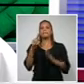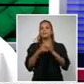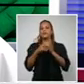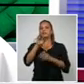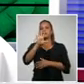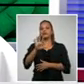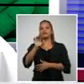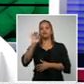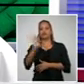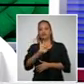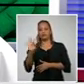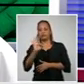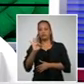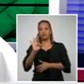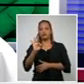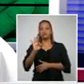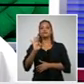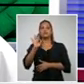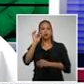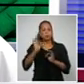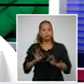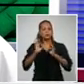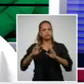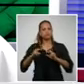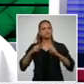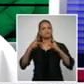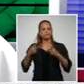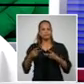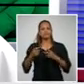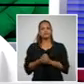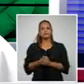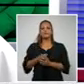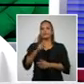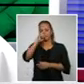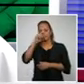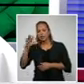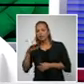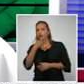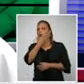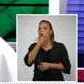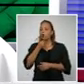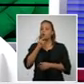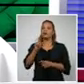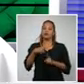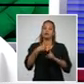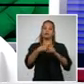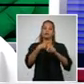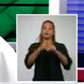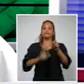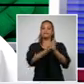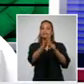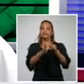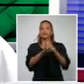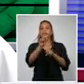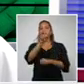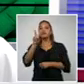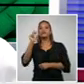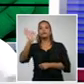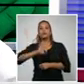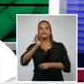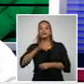9.588, como siempre digo, niños, jóvenes, adolescentes con COVID-19. Es el 12% de todos